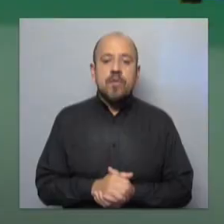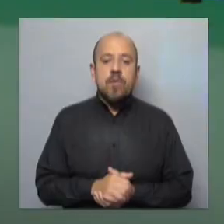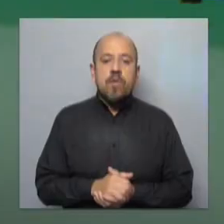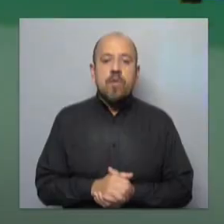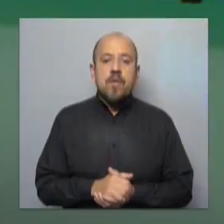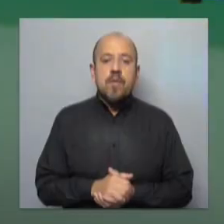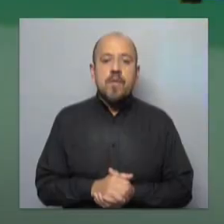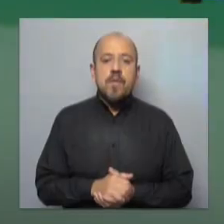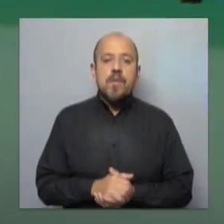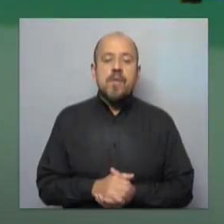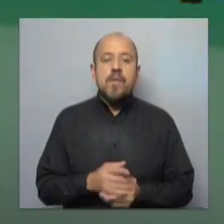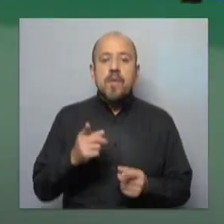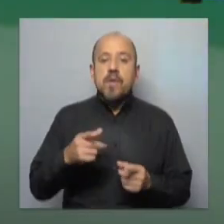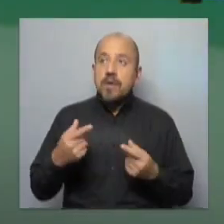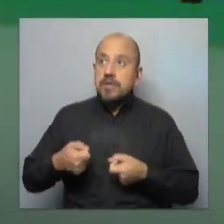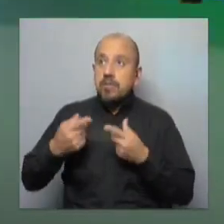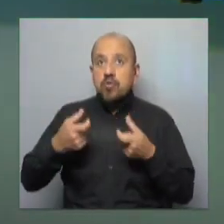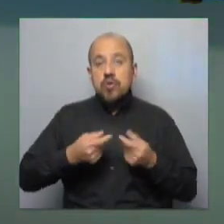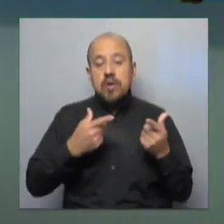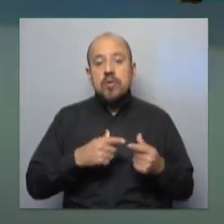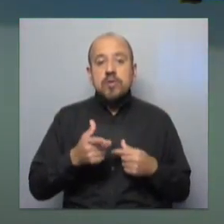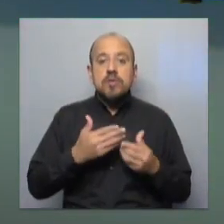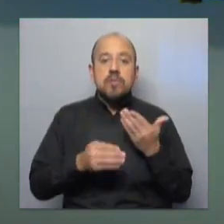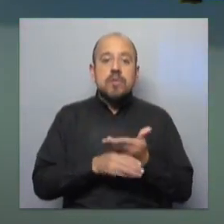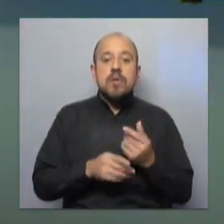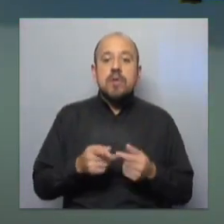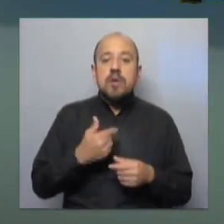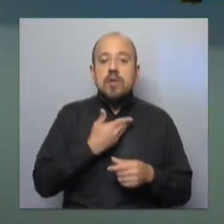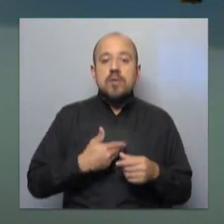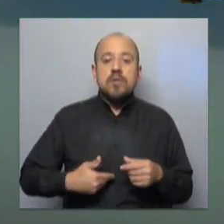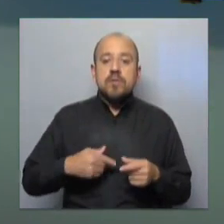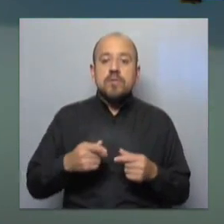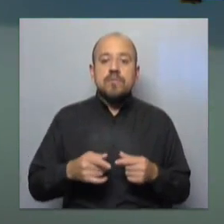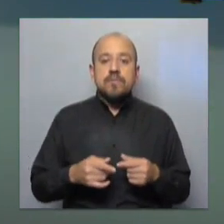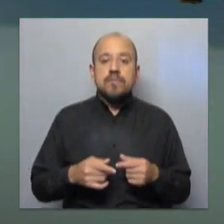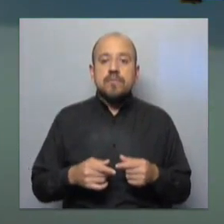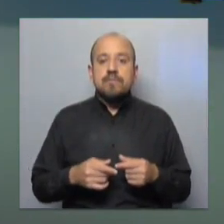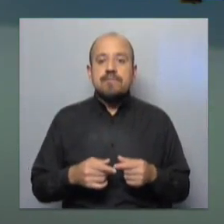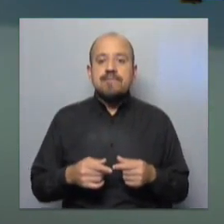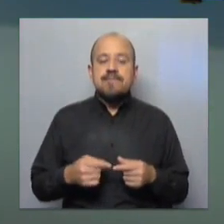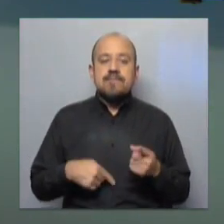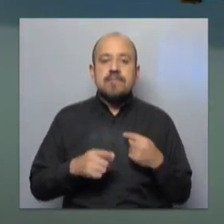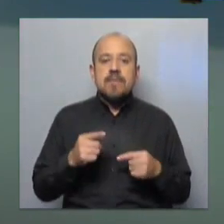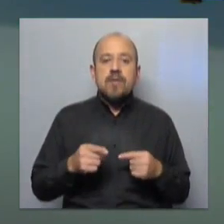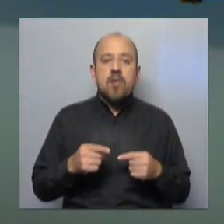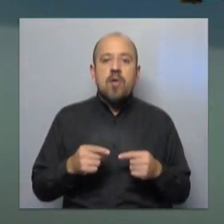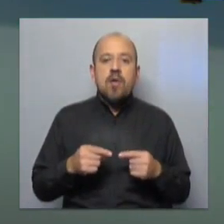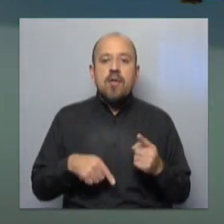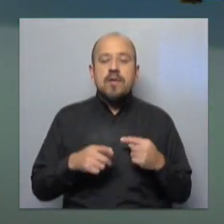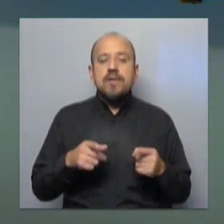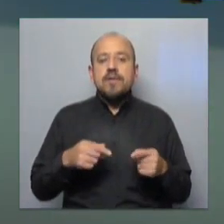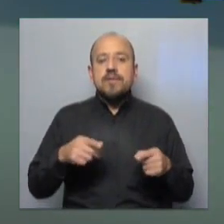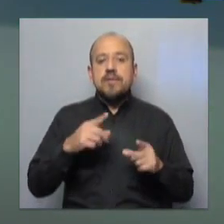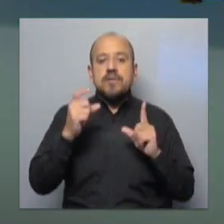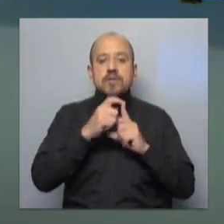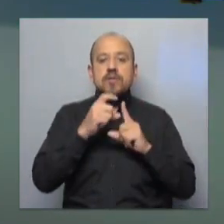y justamente el sector exportador le reclama medidas al gobierno para mitigar el impacto de el descenso en la cotización